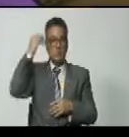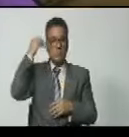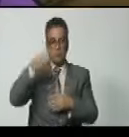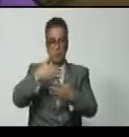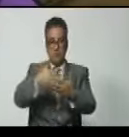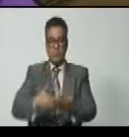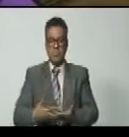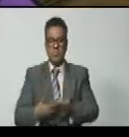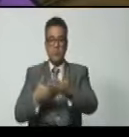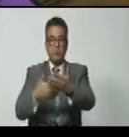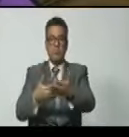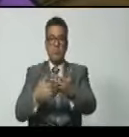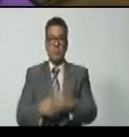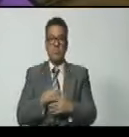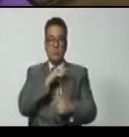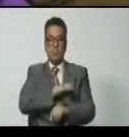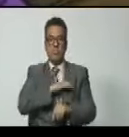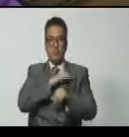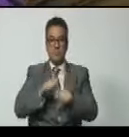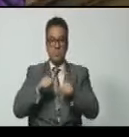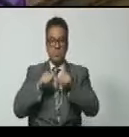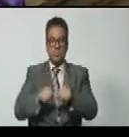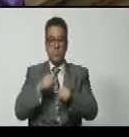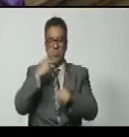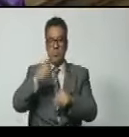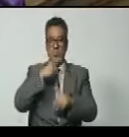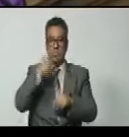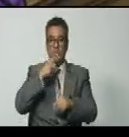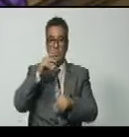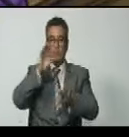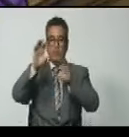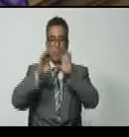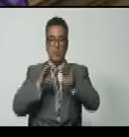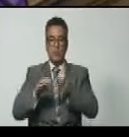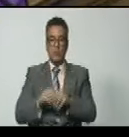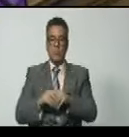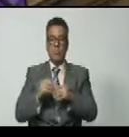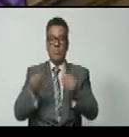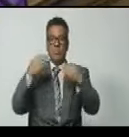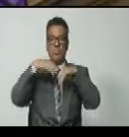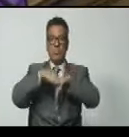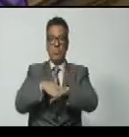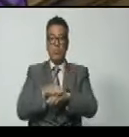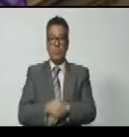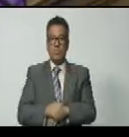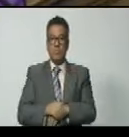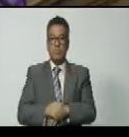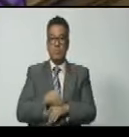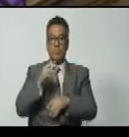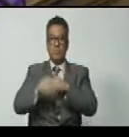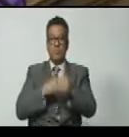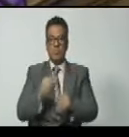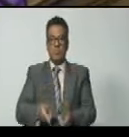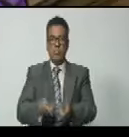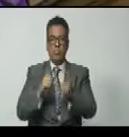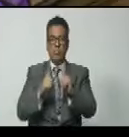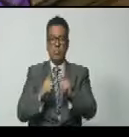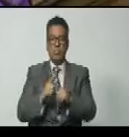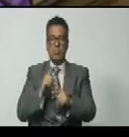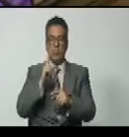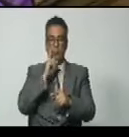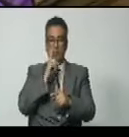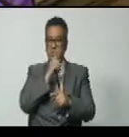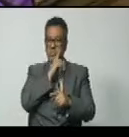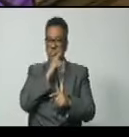el informe presentado por la Comisión Permanente Política Exterior, Soberanía e Integración, mediante el cual se autoriza al